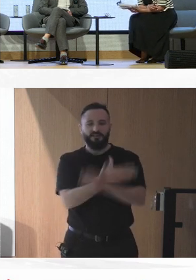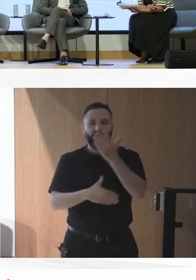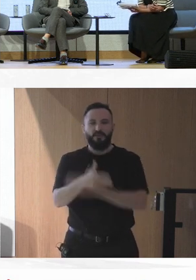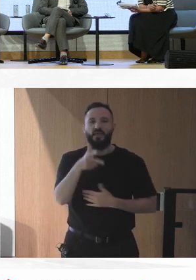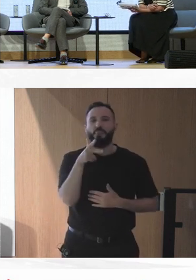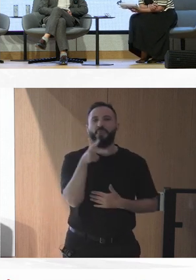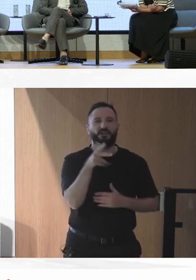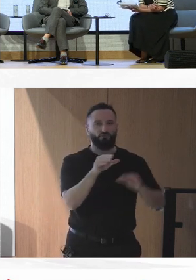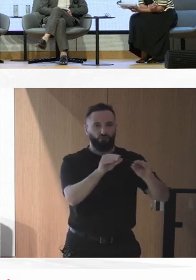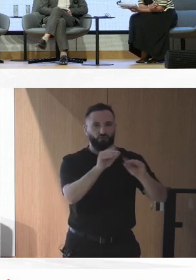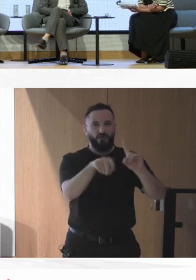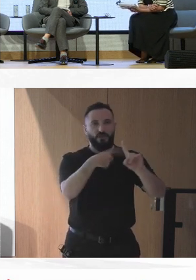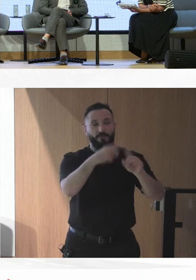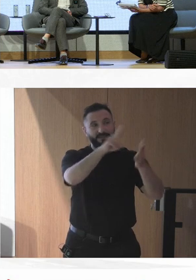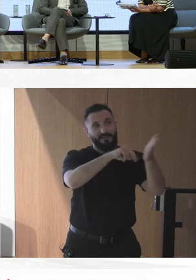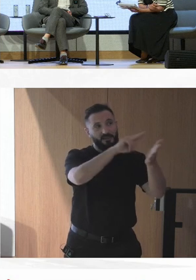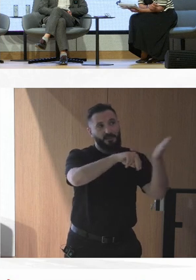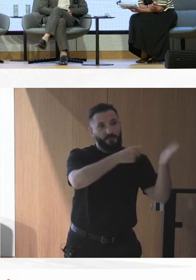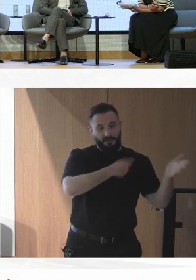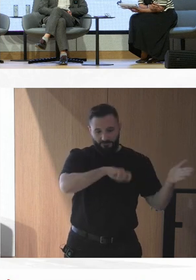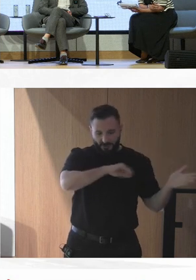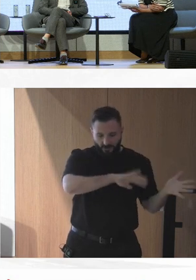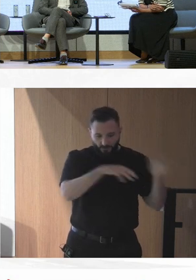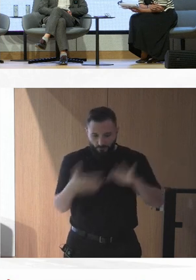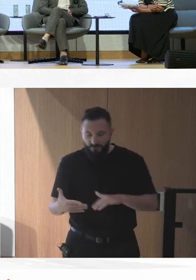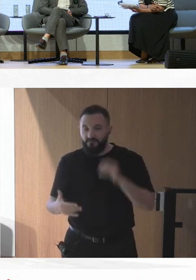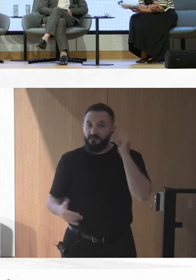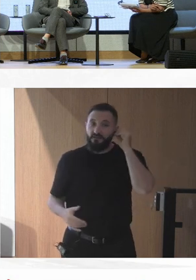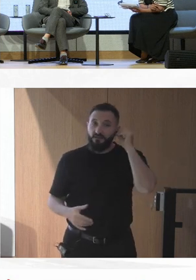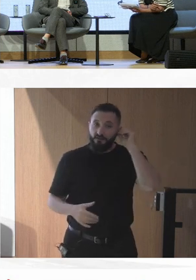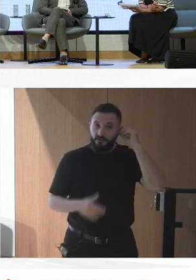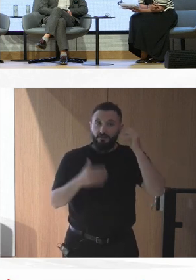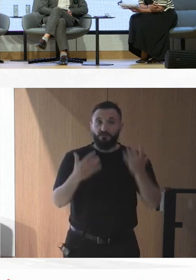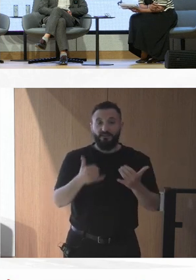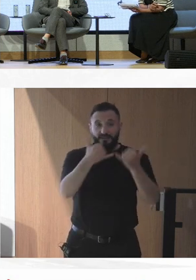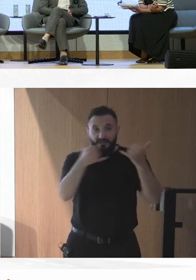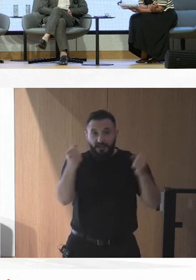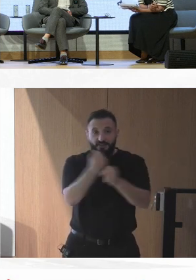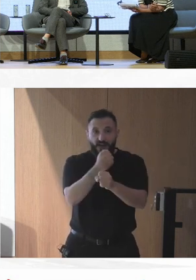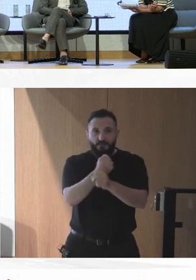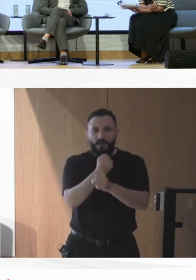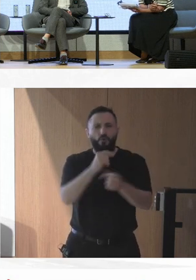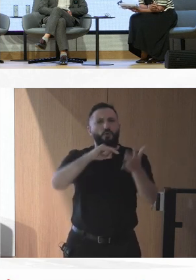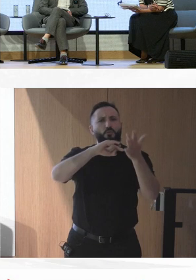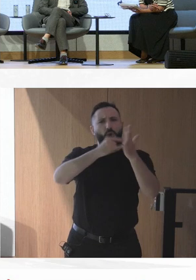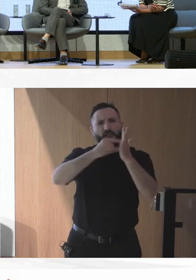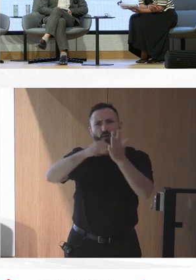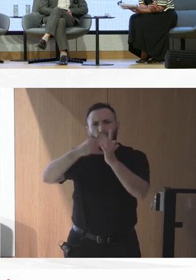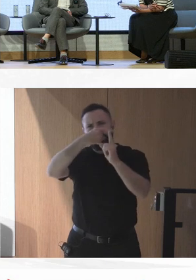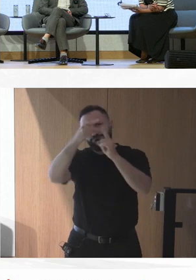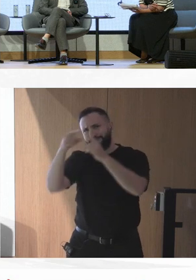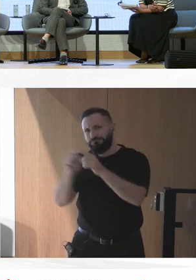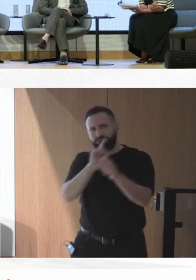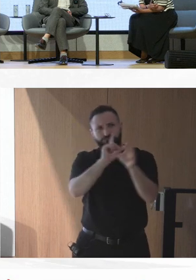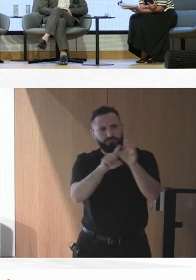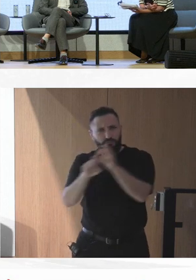y la implantación de la CRPD en España. Y en esa línea de trabajo ha participado en numerosos proyectos y es autora